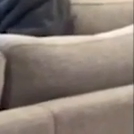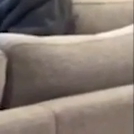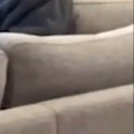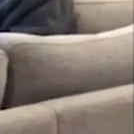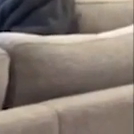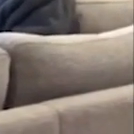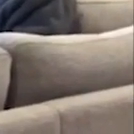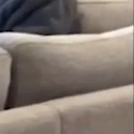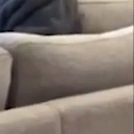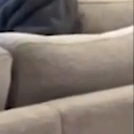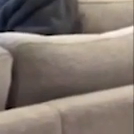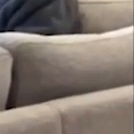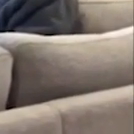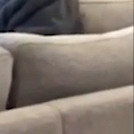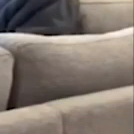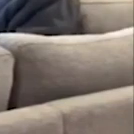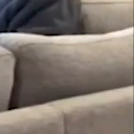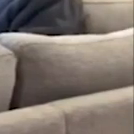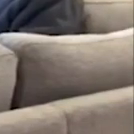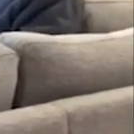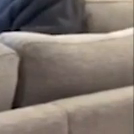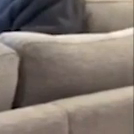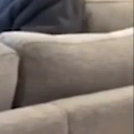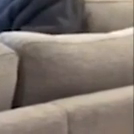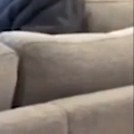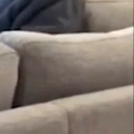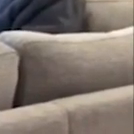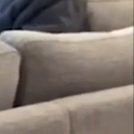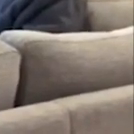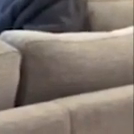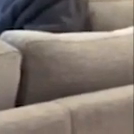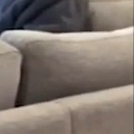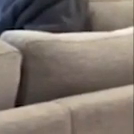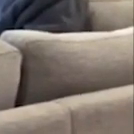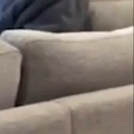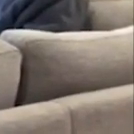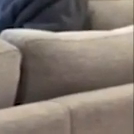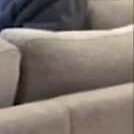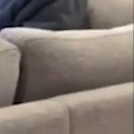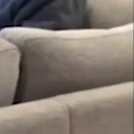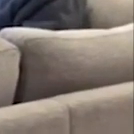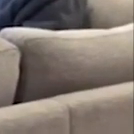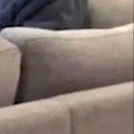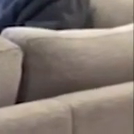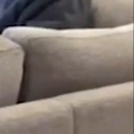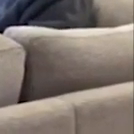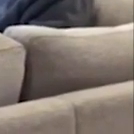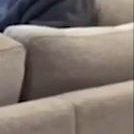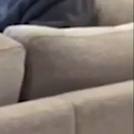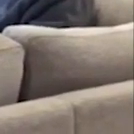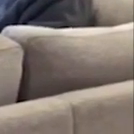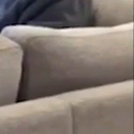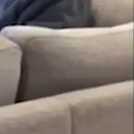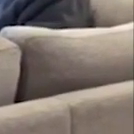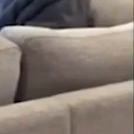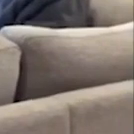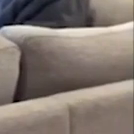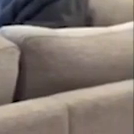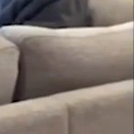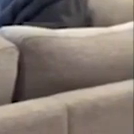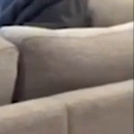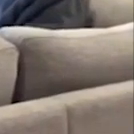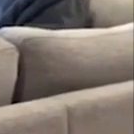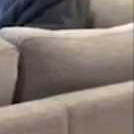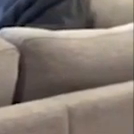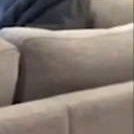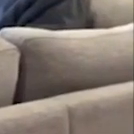En una reciente columna, Ricardo Lagos nos invitaba a pensar en el mundo que se viene. Pero también nos